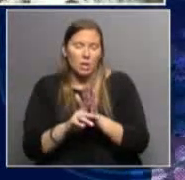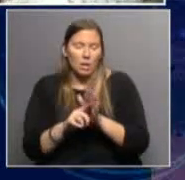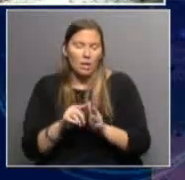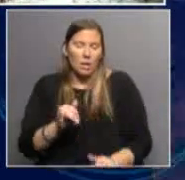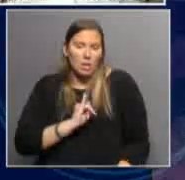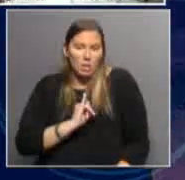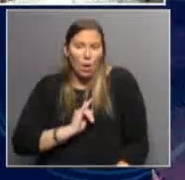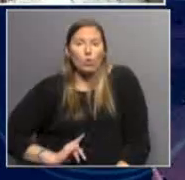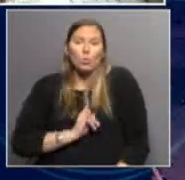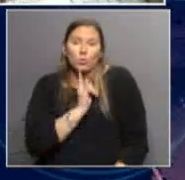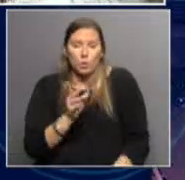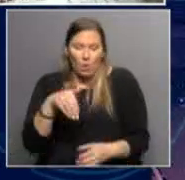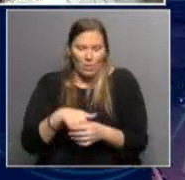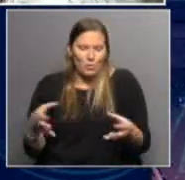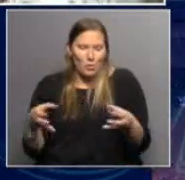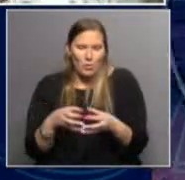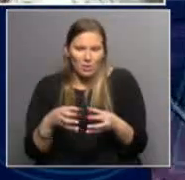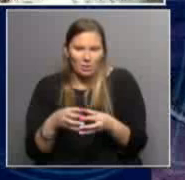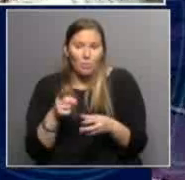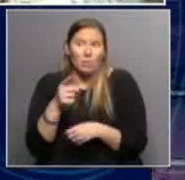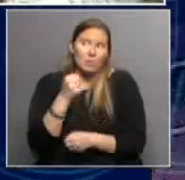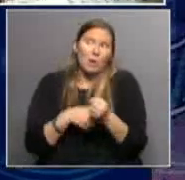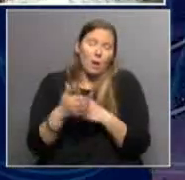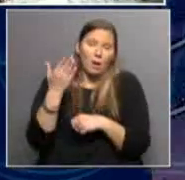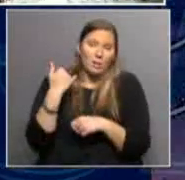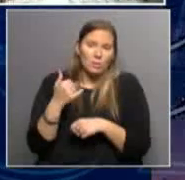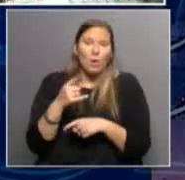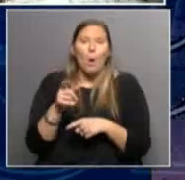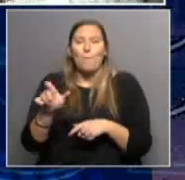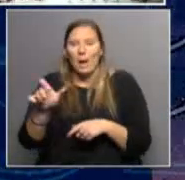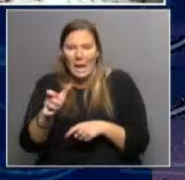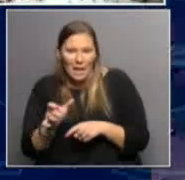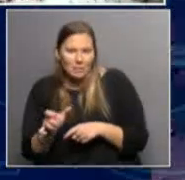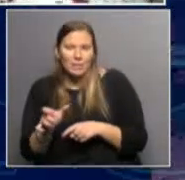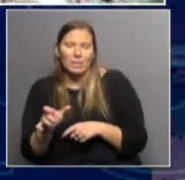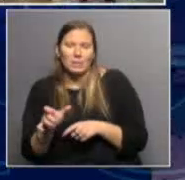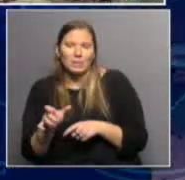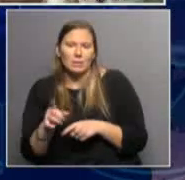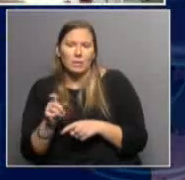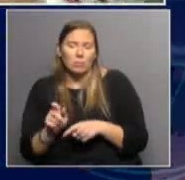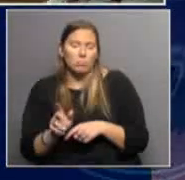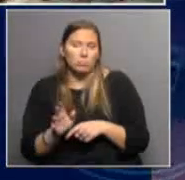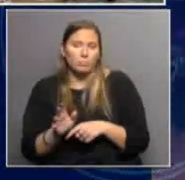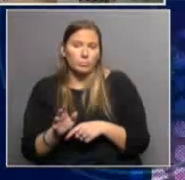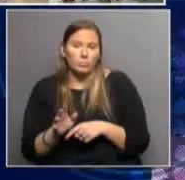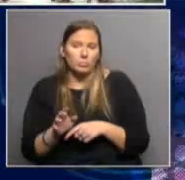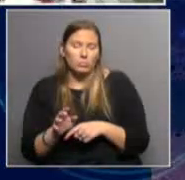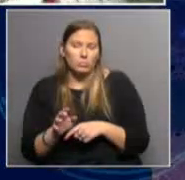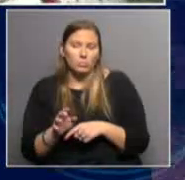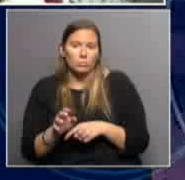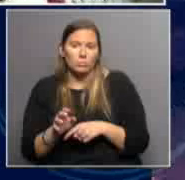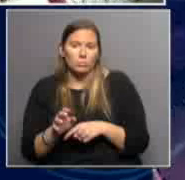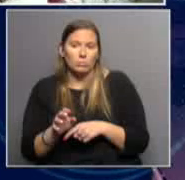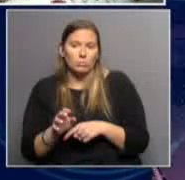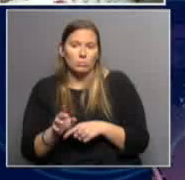de pertenecer a un colectivo. En esos años, tanto los términos como los aspectos, ¿no?,